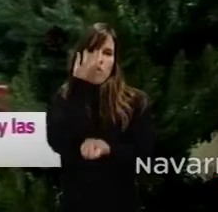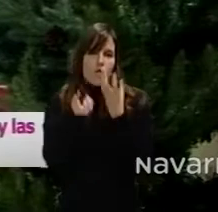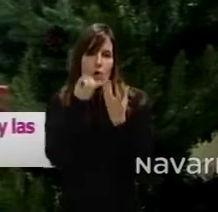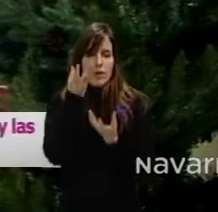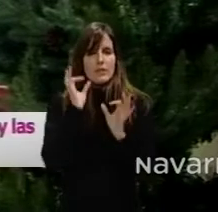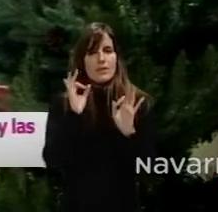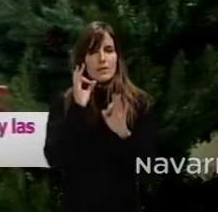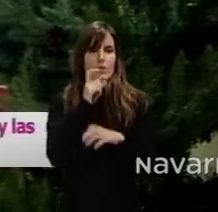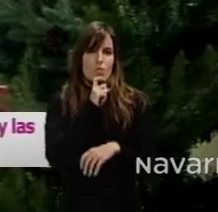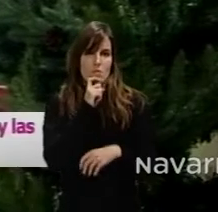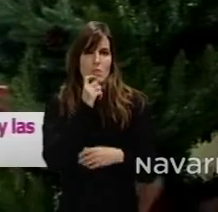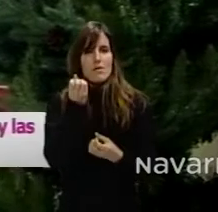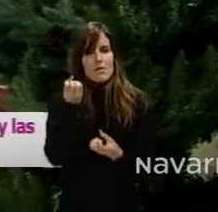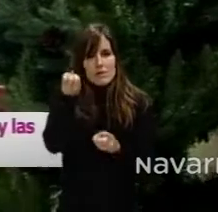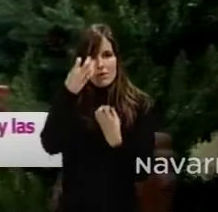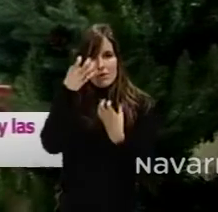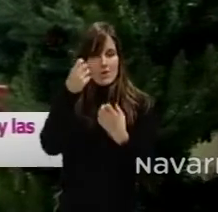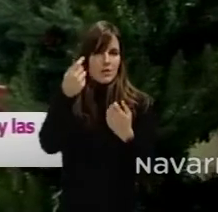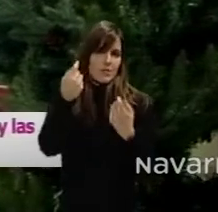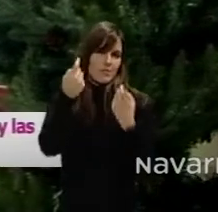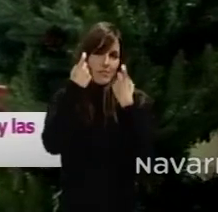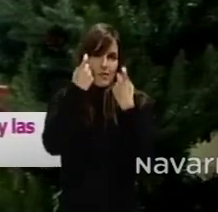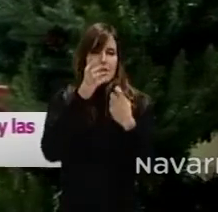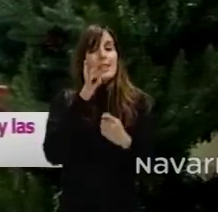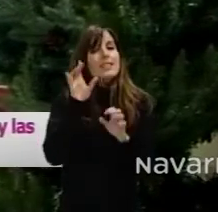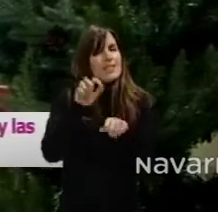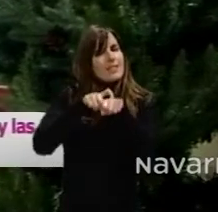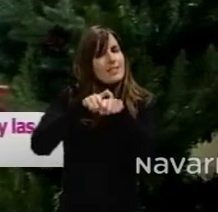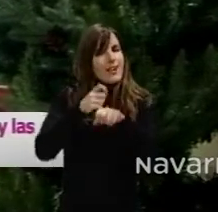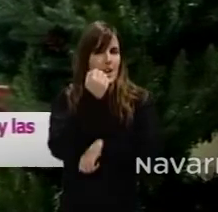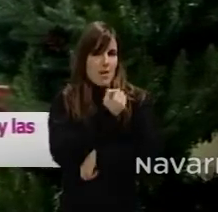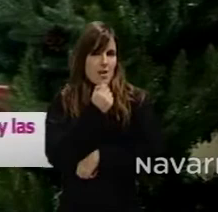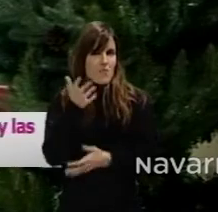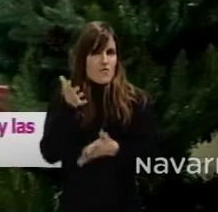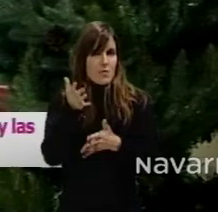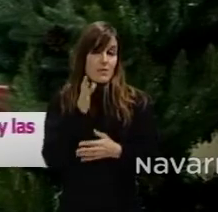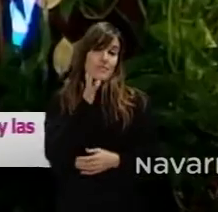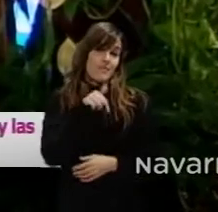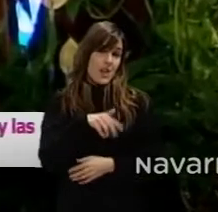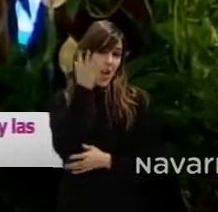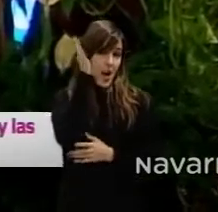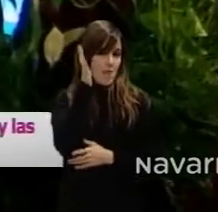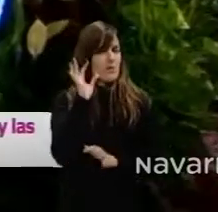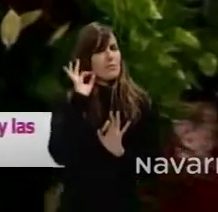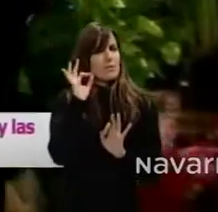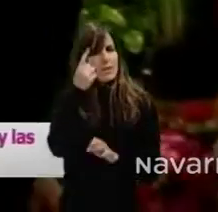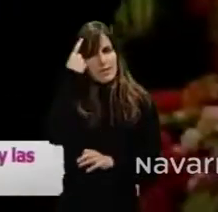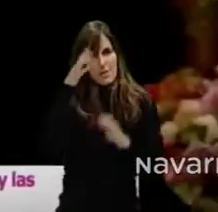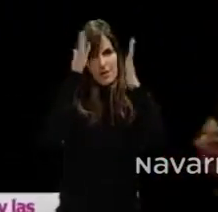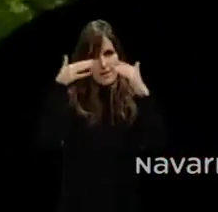salir también a ese tipo de ferias es el tipo de Navidad que está especializado el árbol es la única